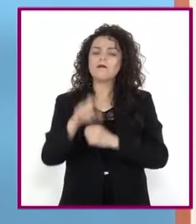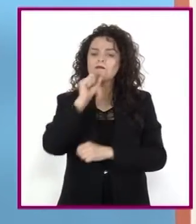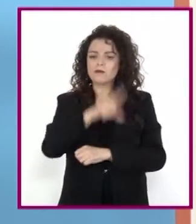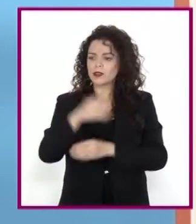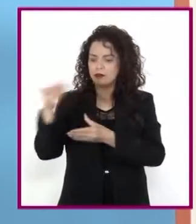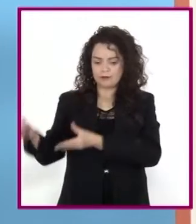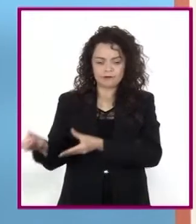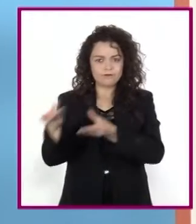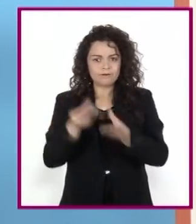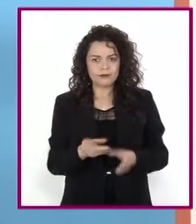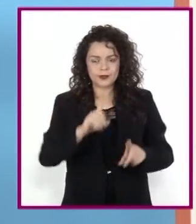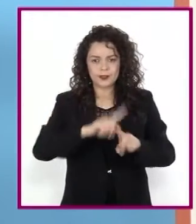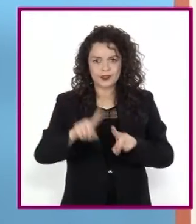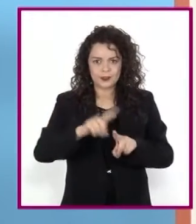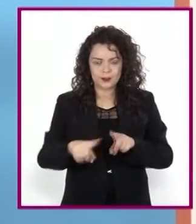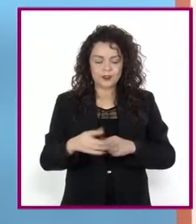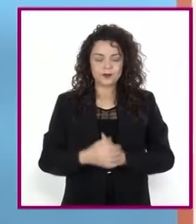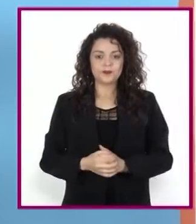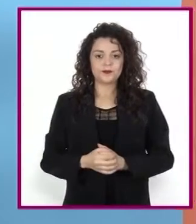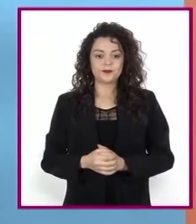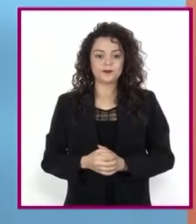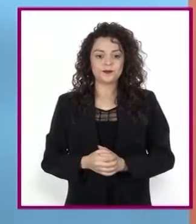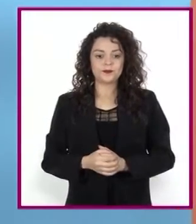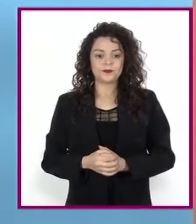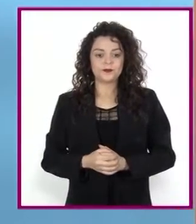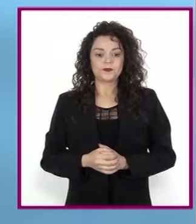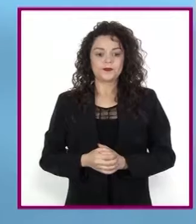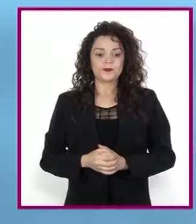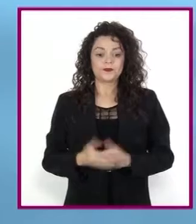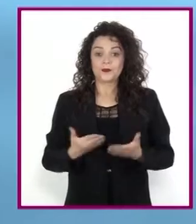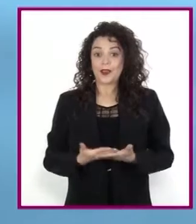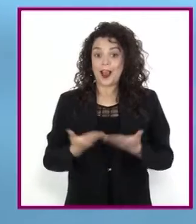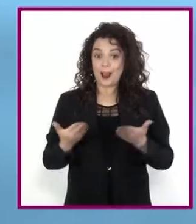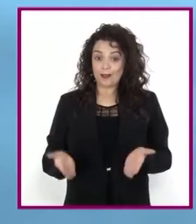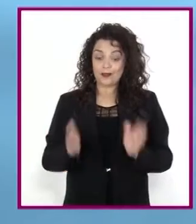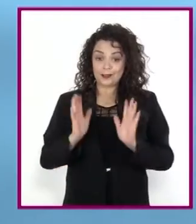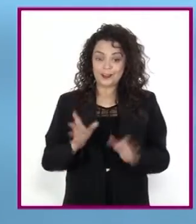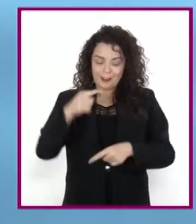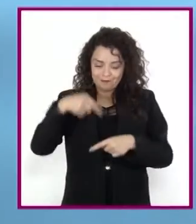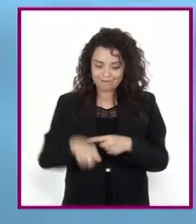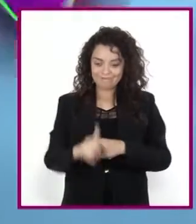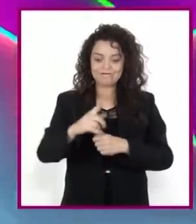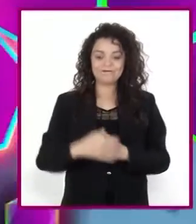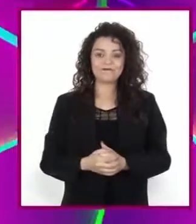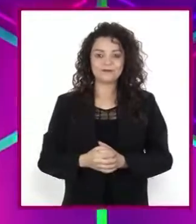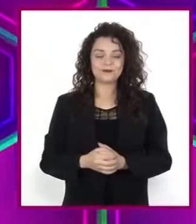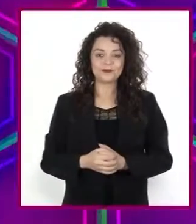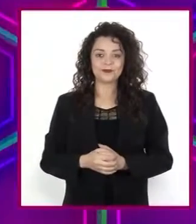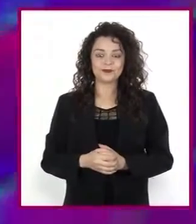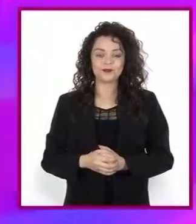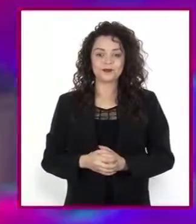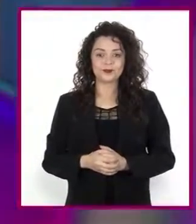hojas Ledger, punzón y regleta. Ahora sí, comenzamos.